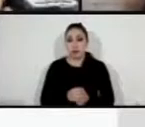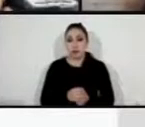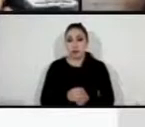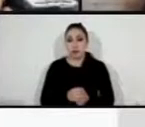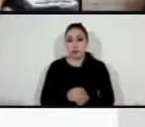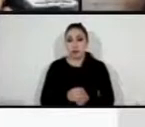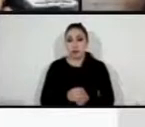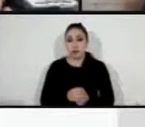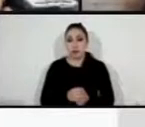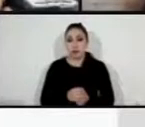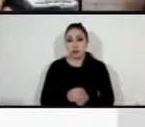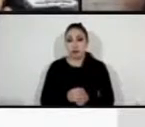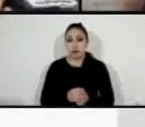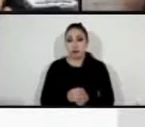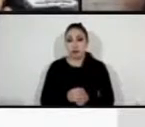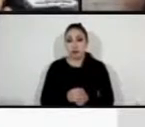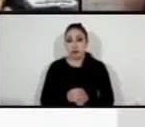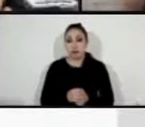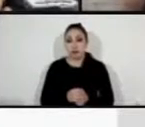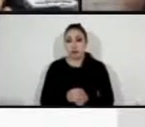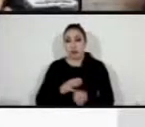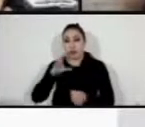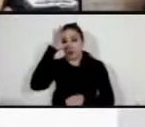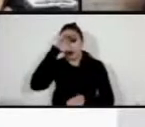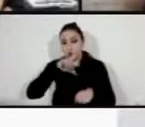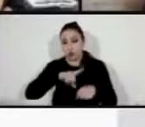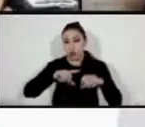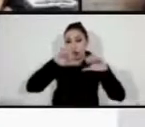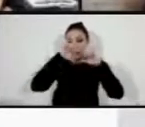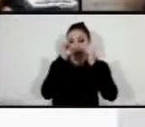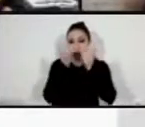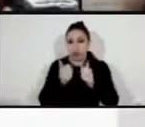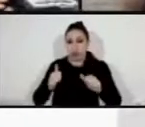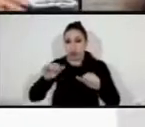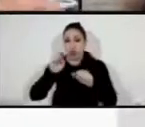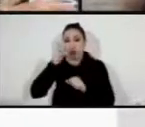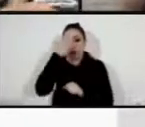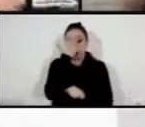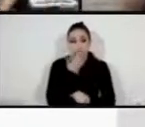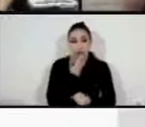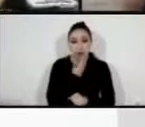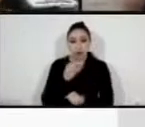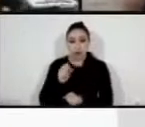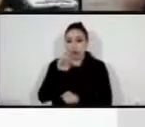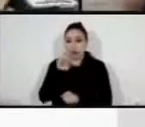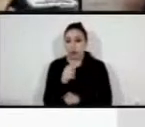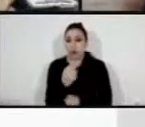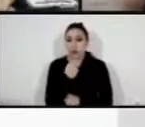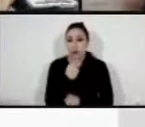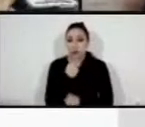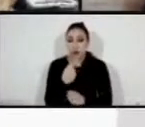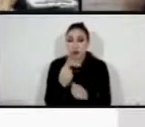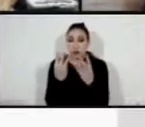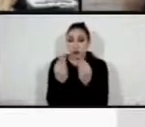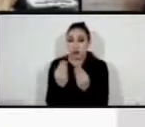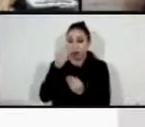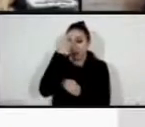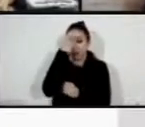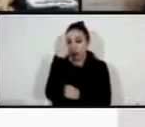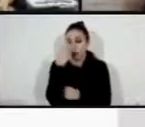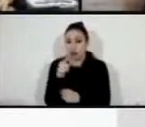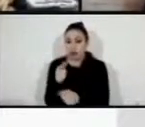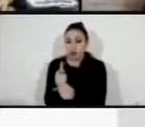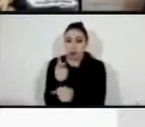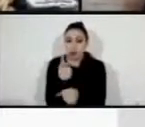coincidencia que la cultura, las artes y el saber sean consustanciales a la esencia fundacional de Acción Nacional. A